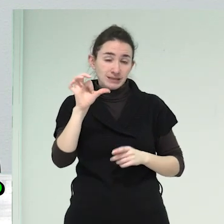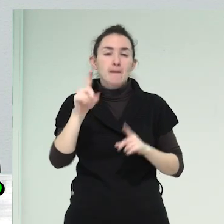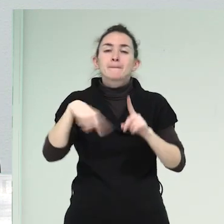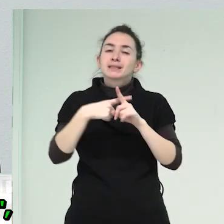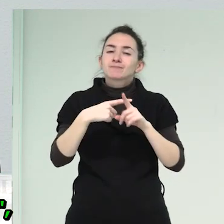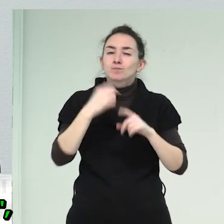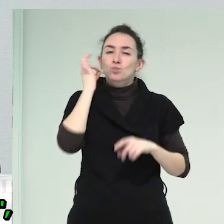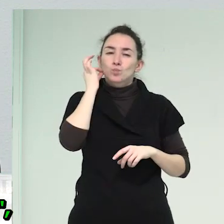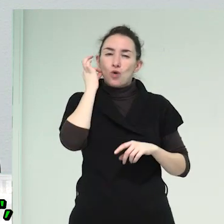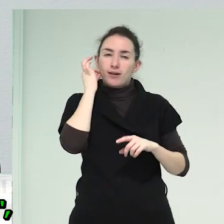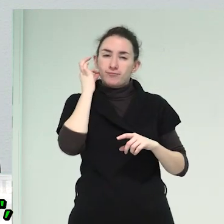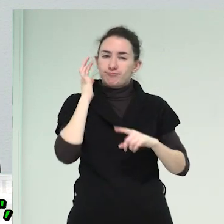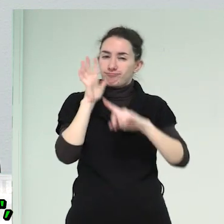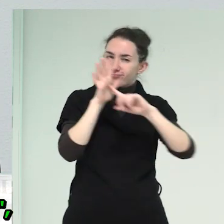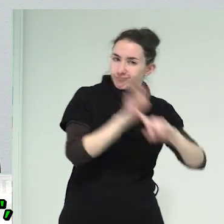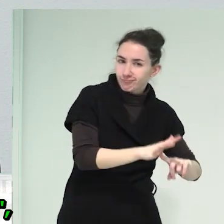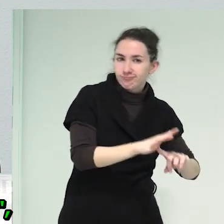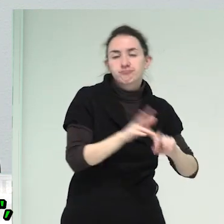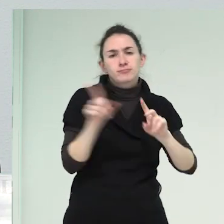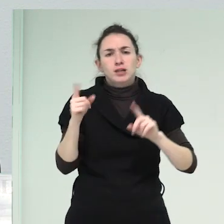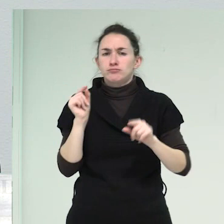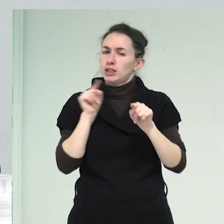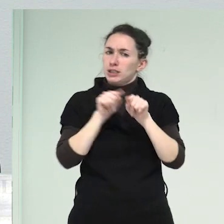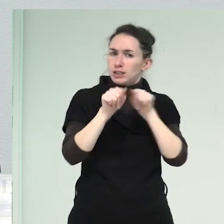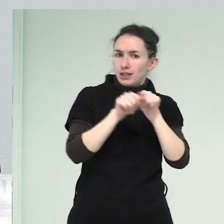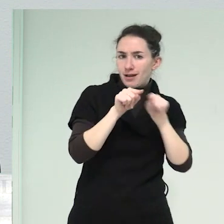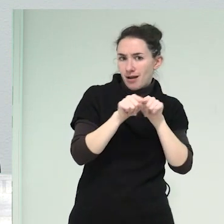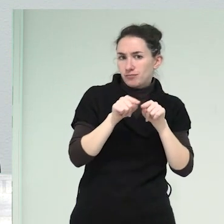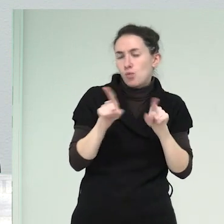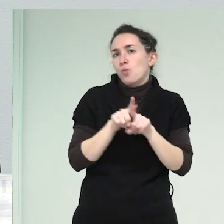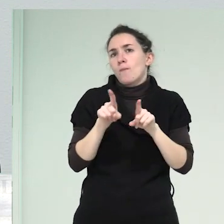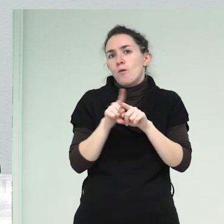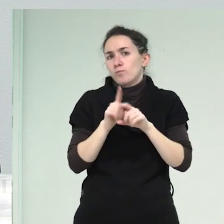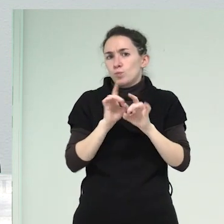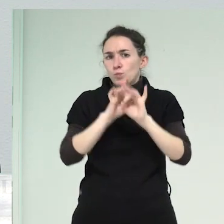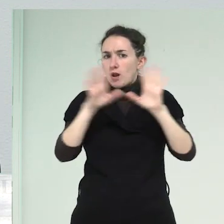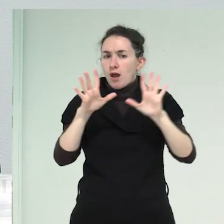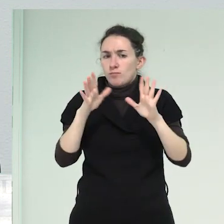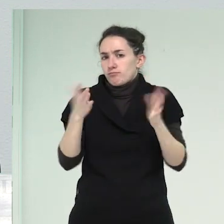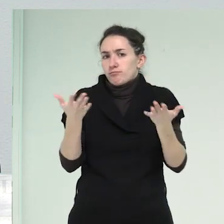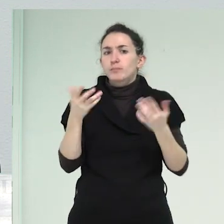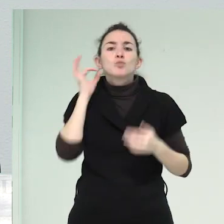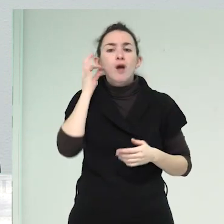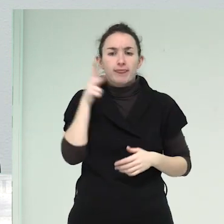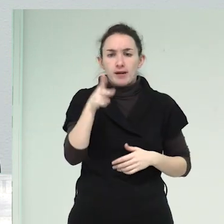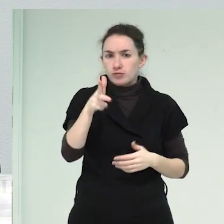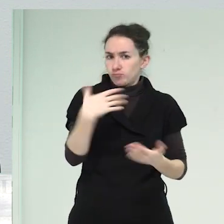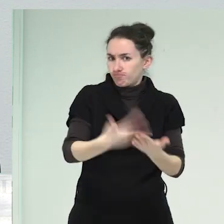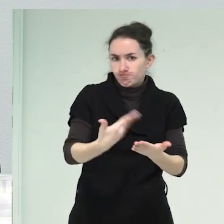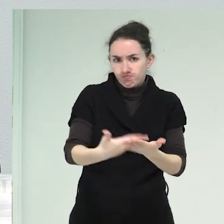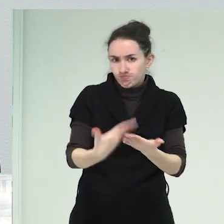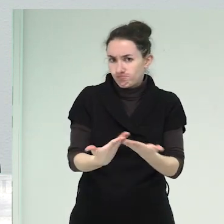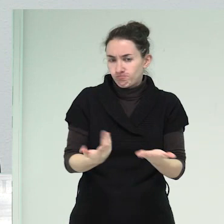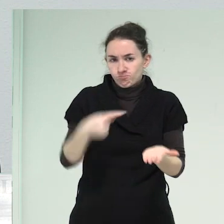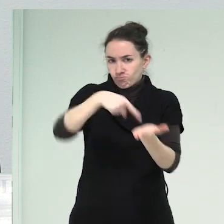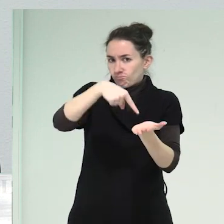Hombres Necios, respuesta a Sor Filotea de la Cruz, que es una clara manifestación a los derechos de la mujer y a la